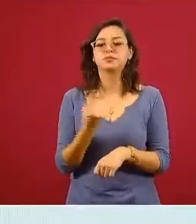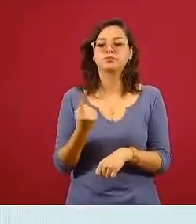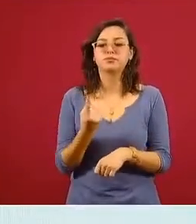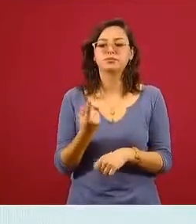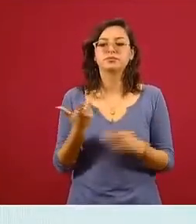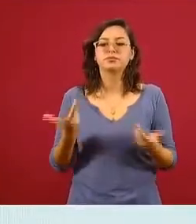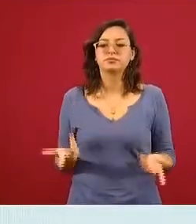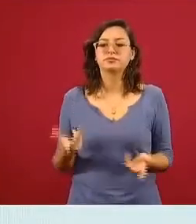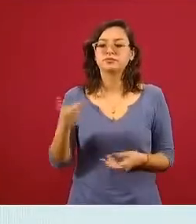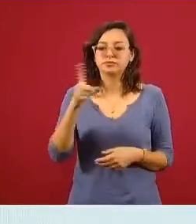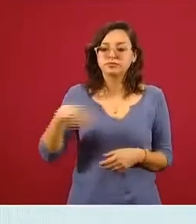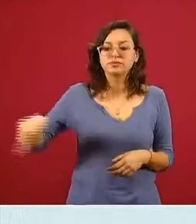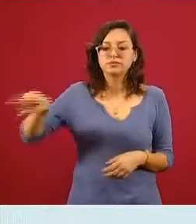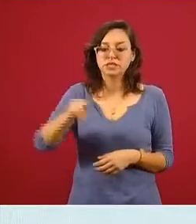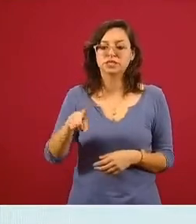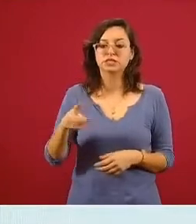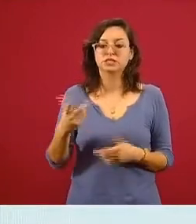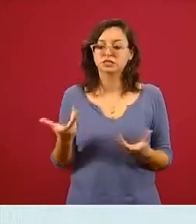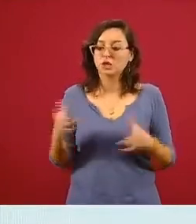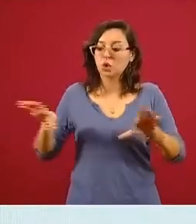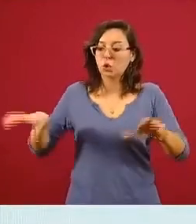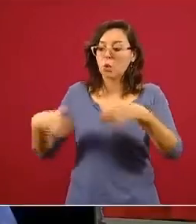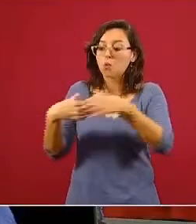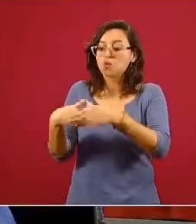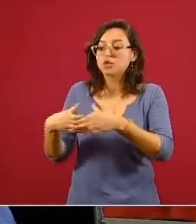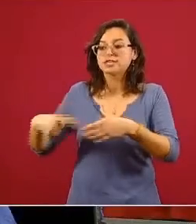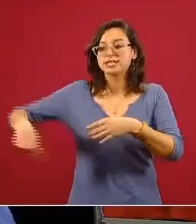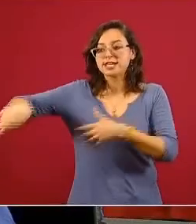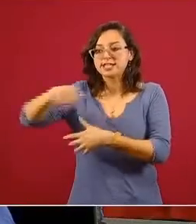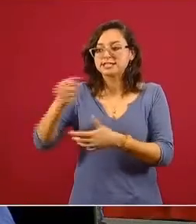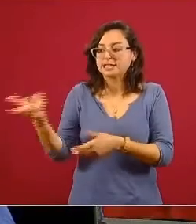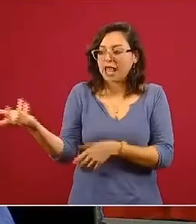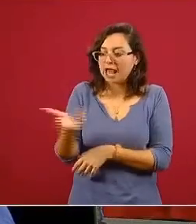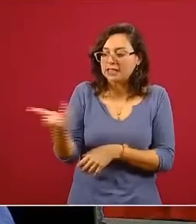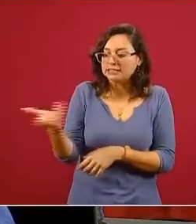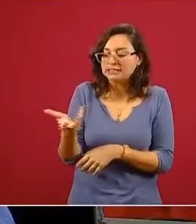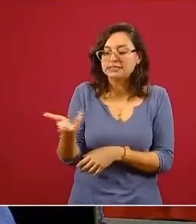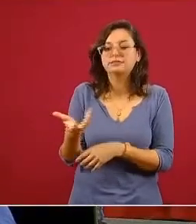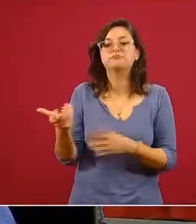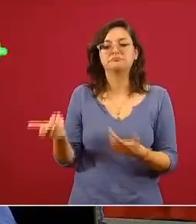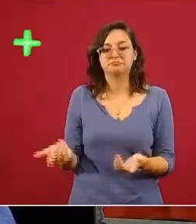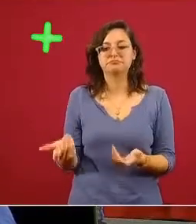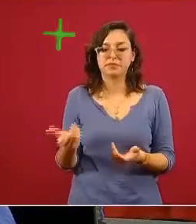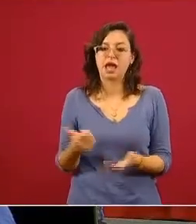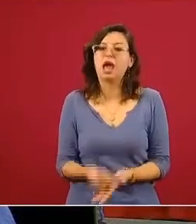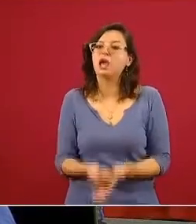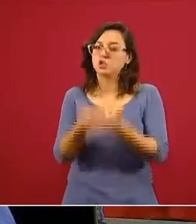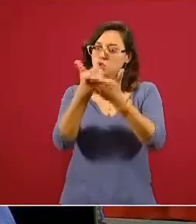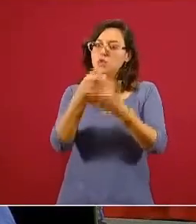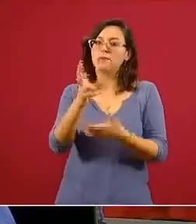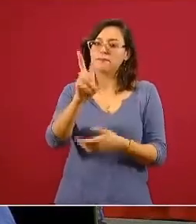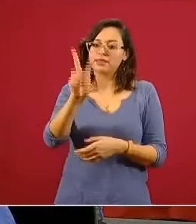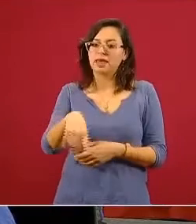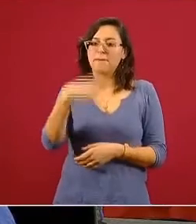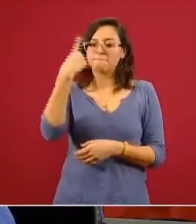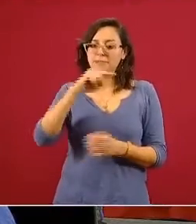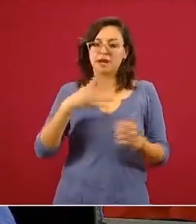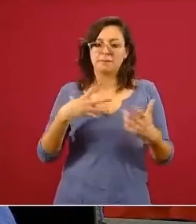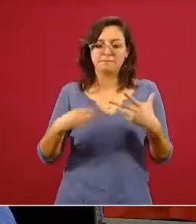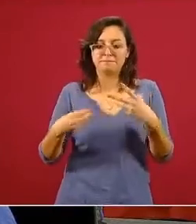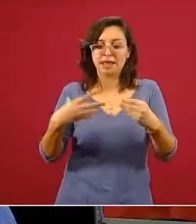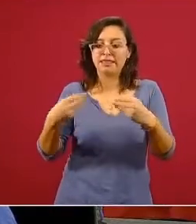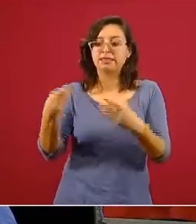a través de sus acciones como comunidad a este tipo de actividades son las que realmente van a ayudar a que sus